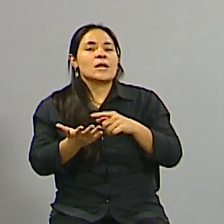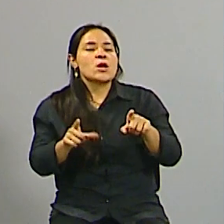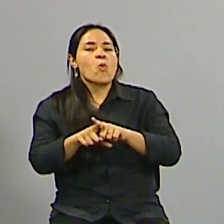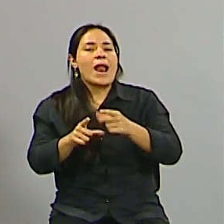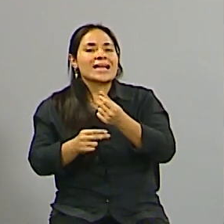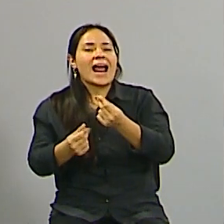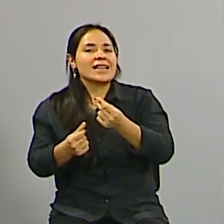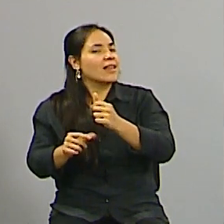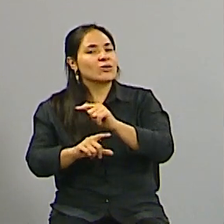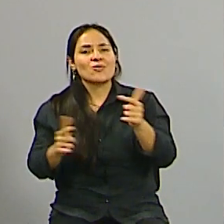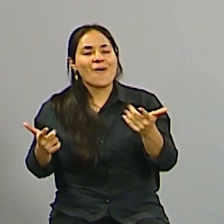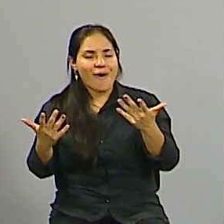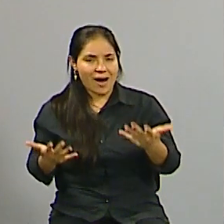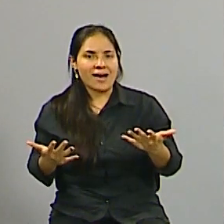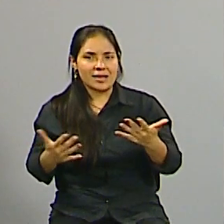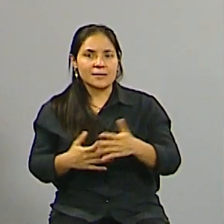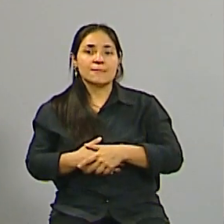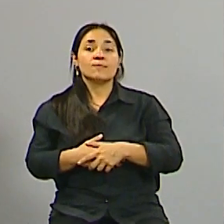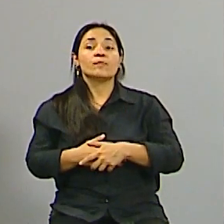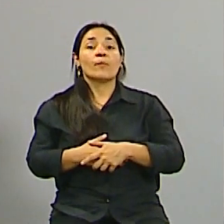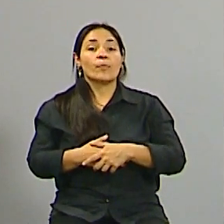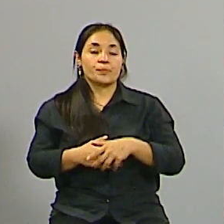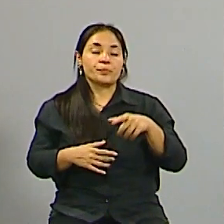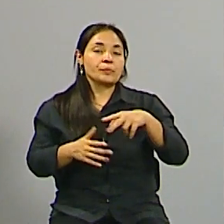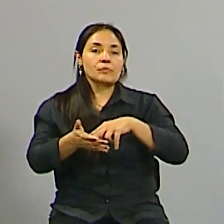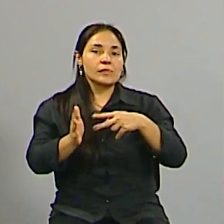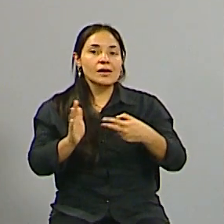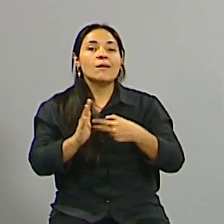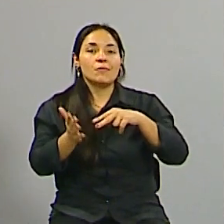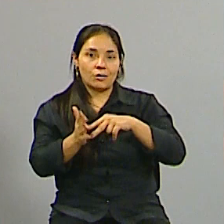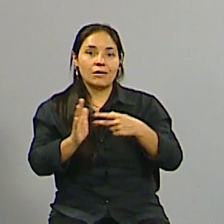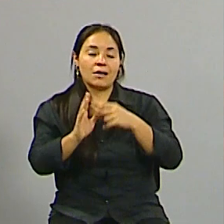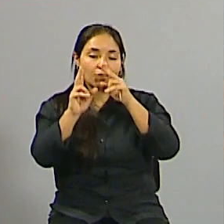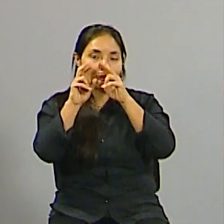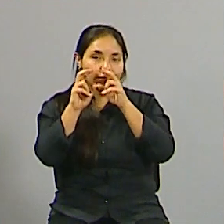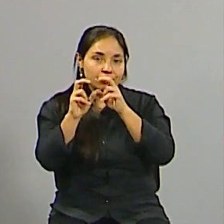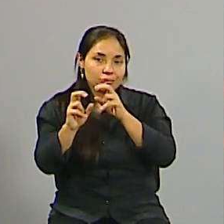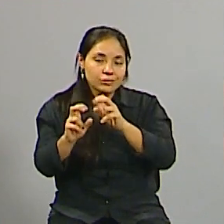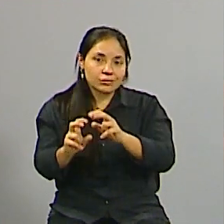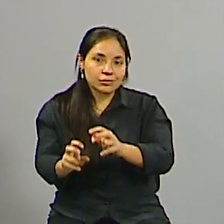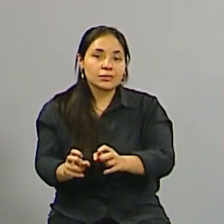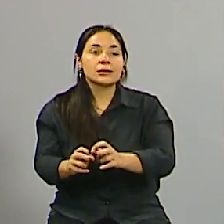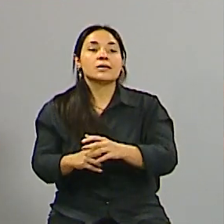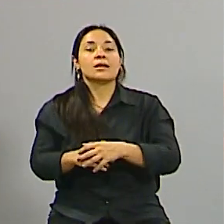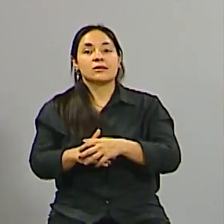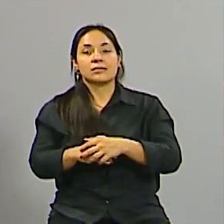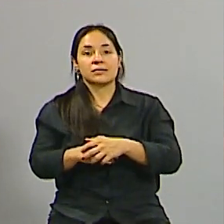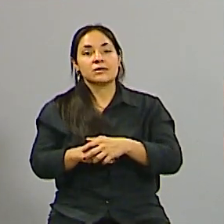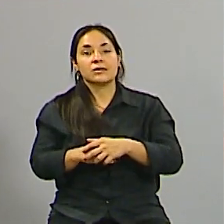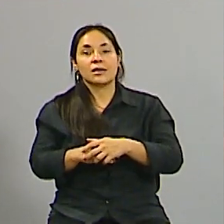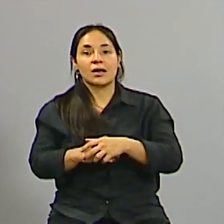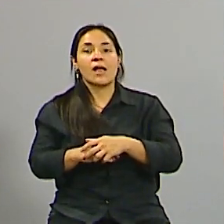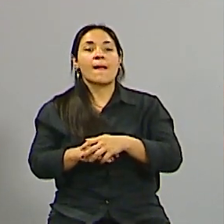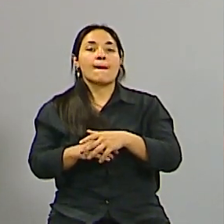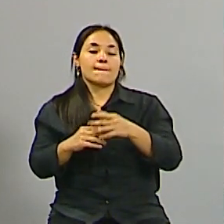Claro. Y eso que te va a llevar a un problema que está siendo analizado y que ahora empieza a circular, incluso en